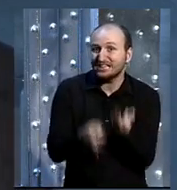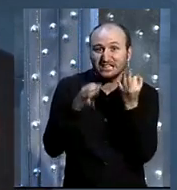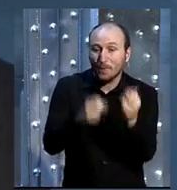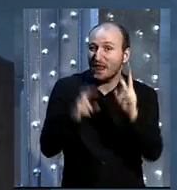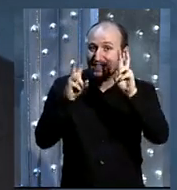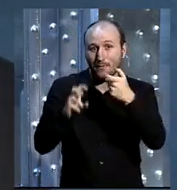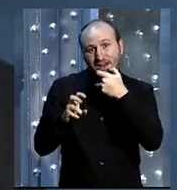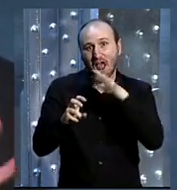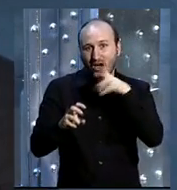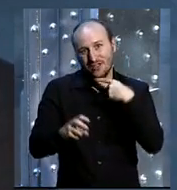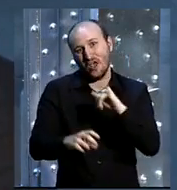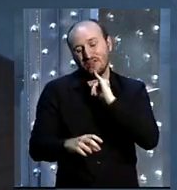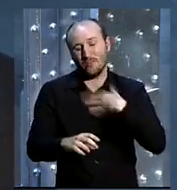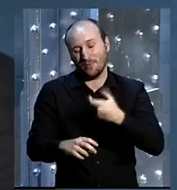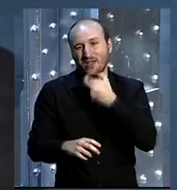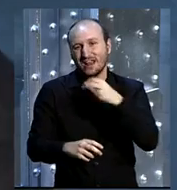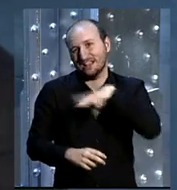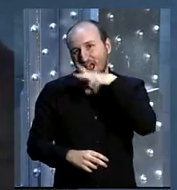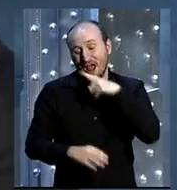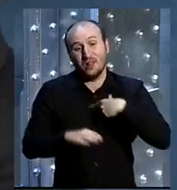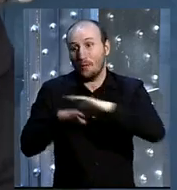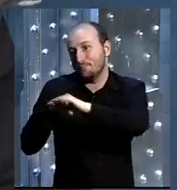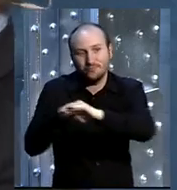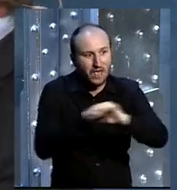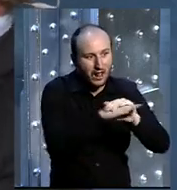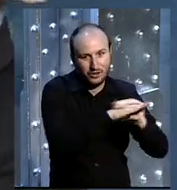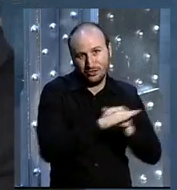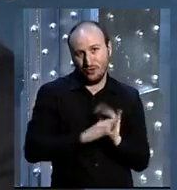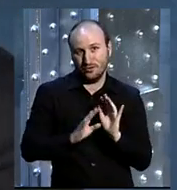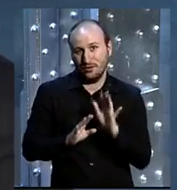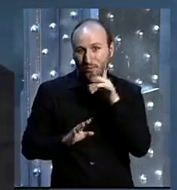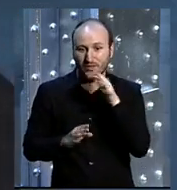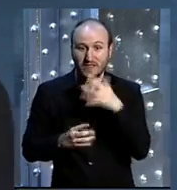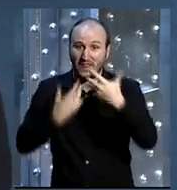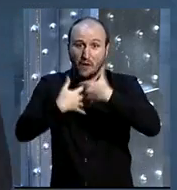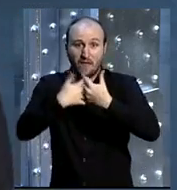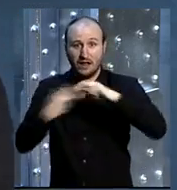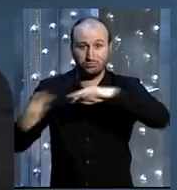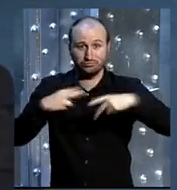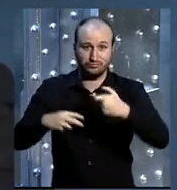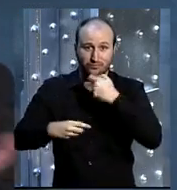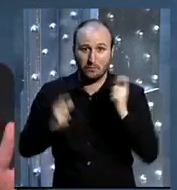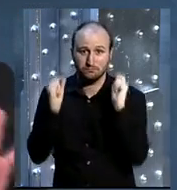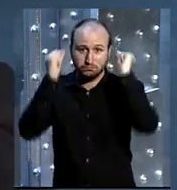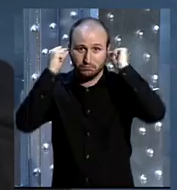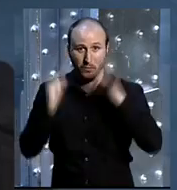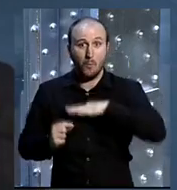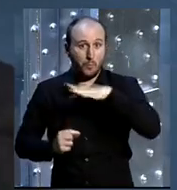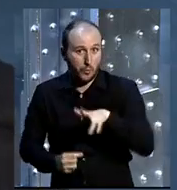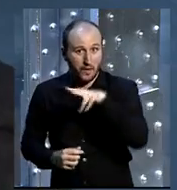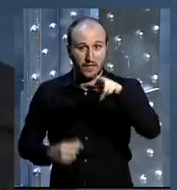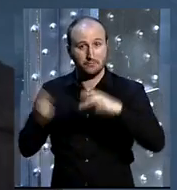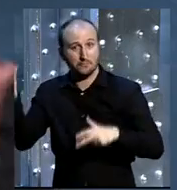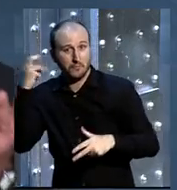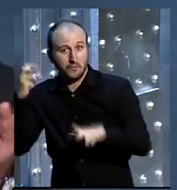en inglés, voy a hablar en inglés y discúlpame. Creo que hay más de estas máquinas por ahí si lo hace falta. Mi vocabulario español